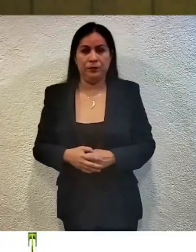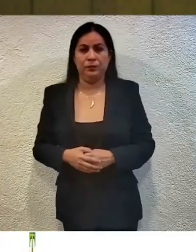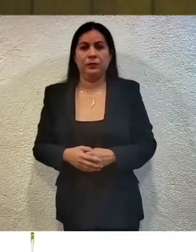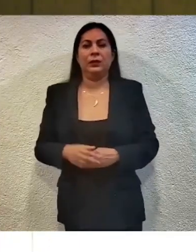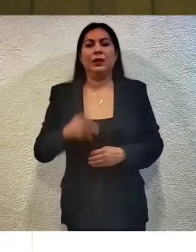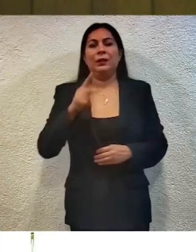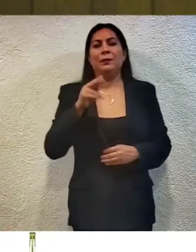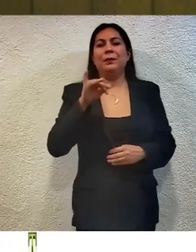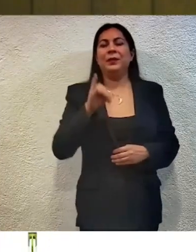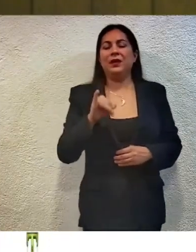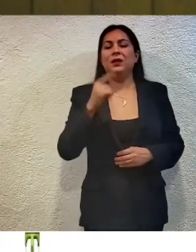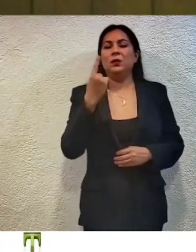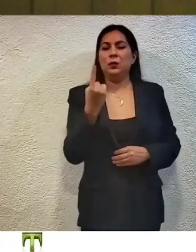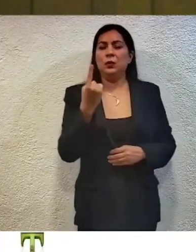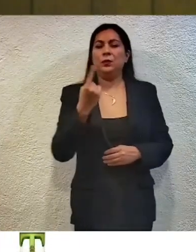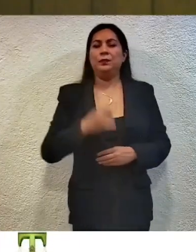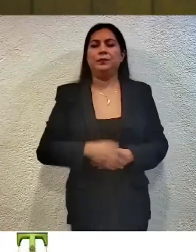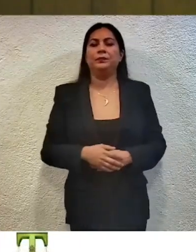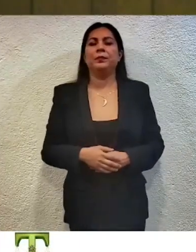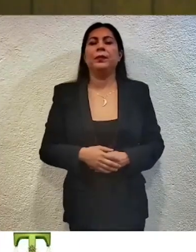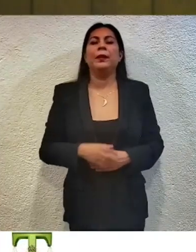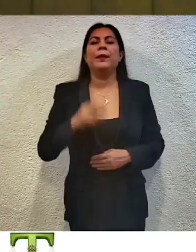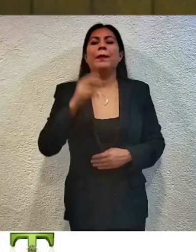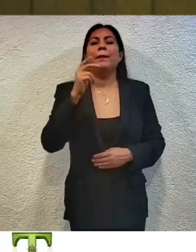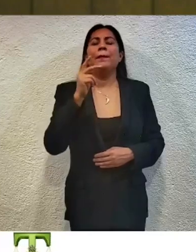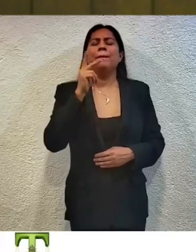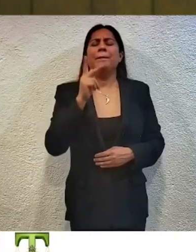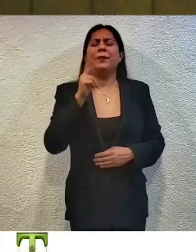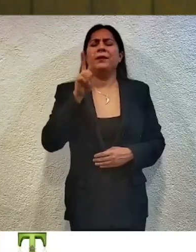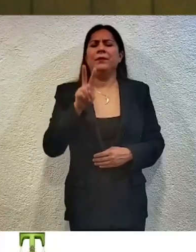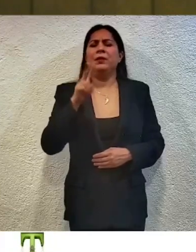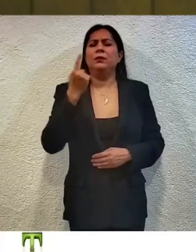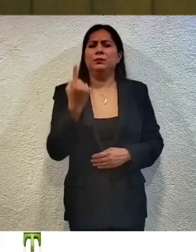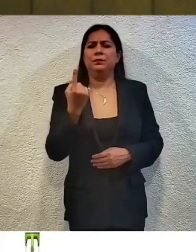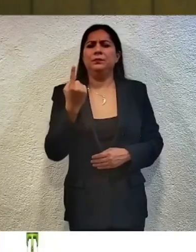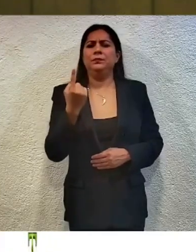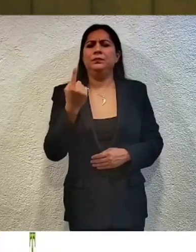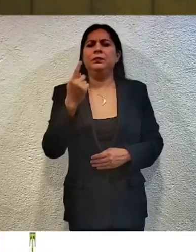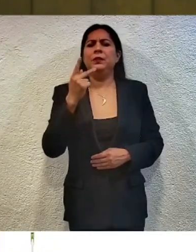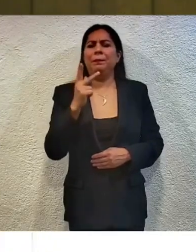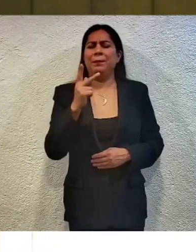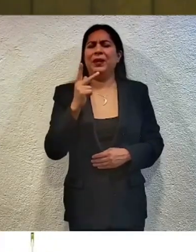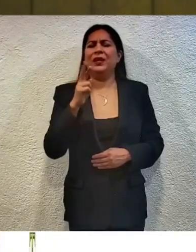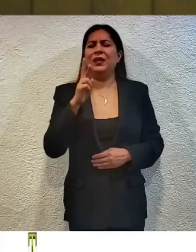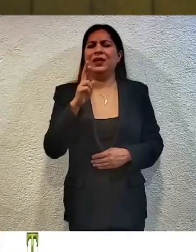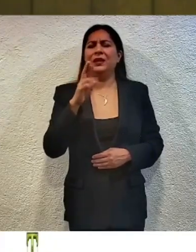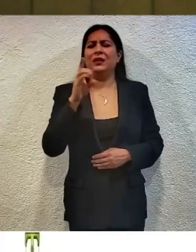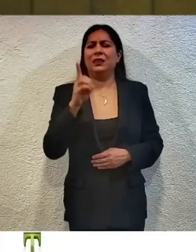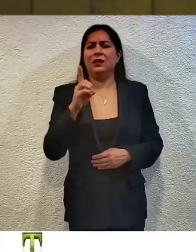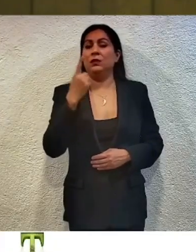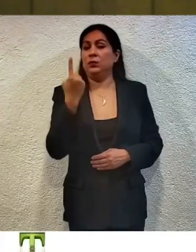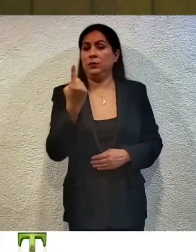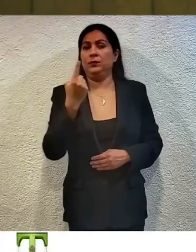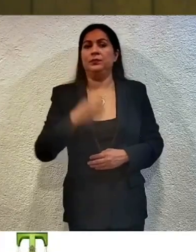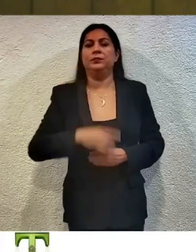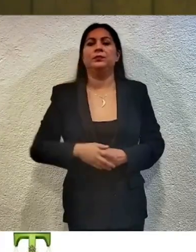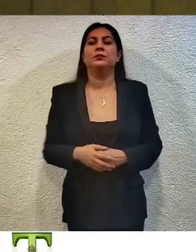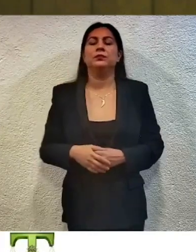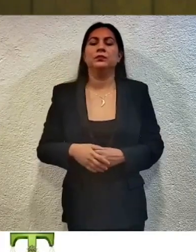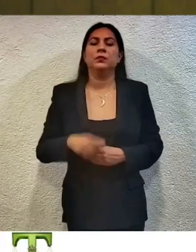PRI 1, PB 1 y PRD 1.